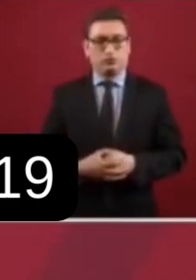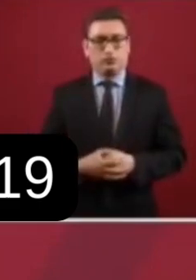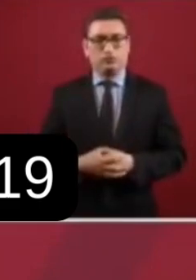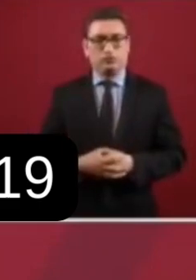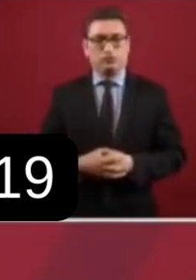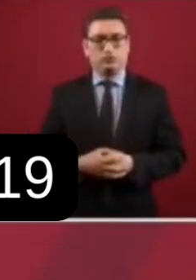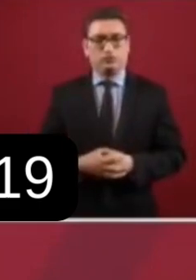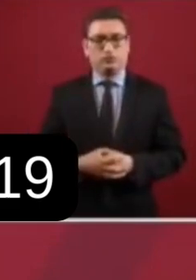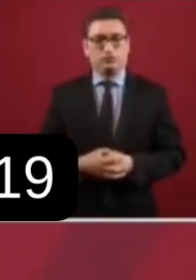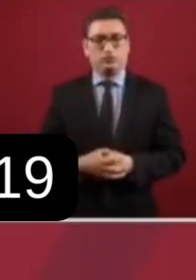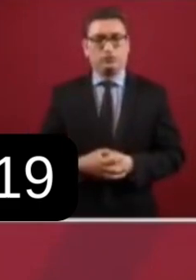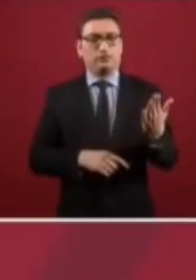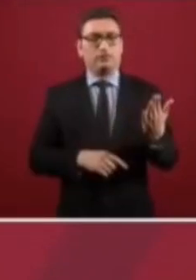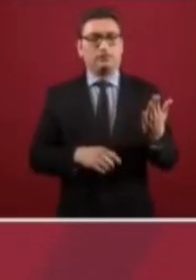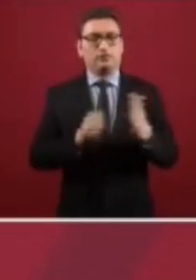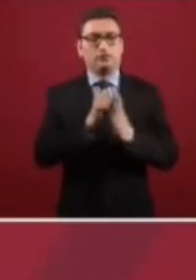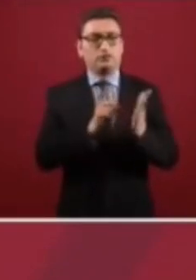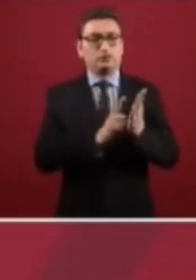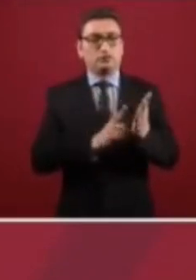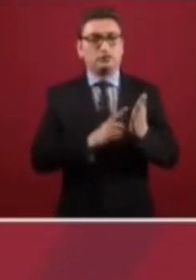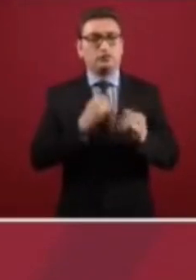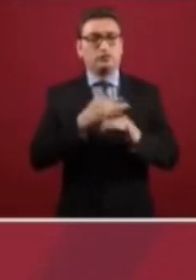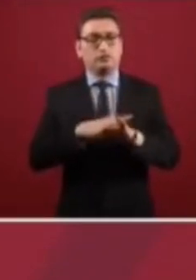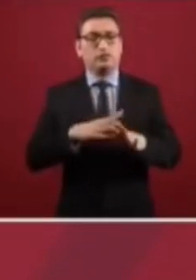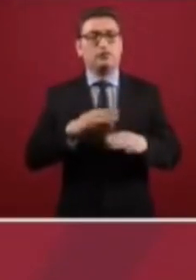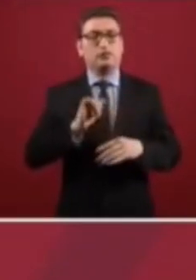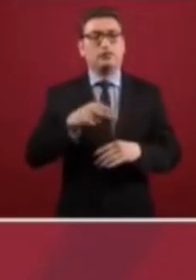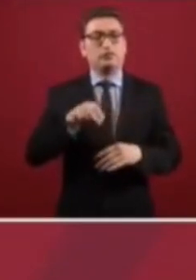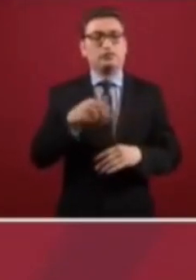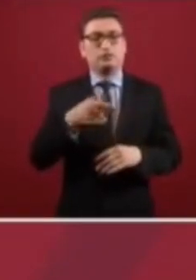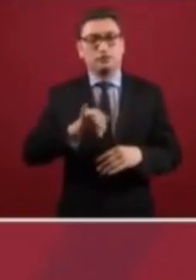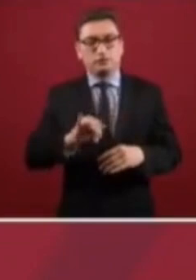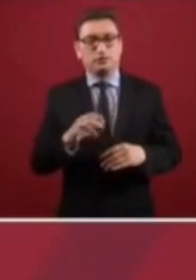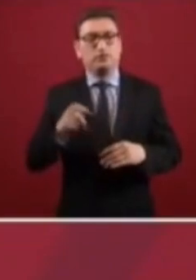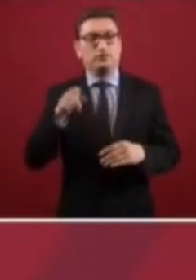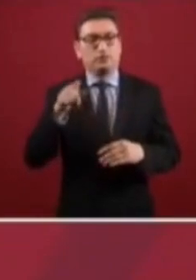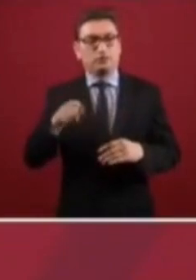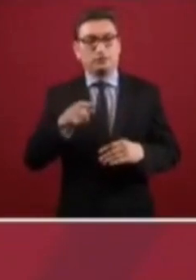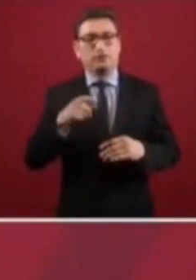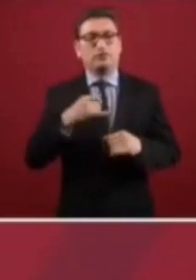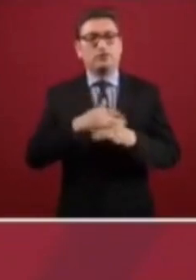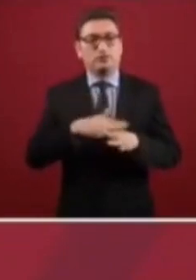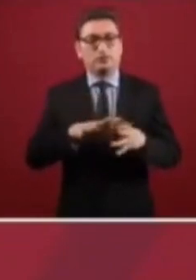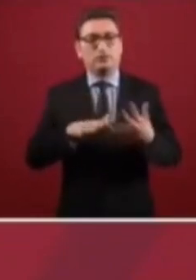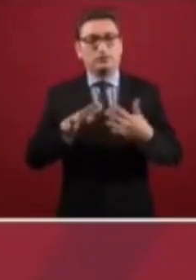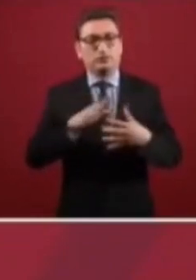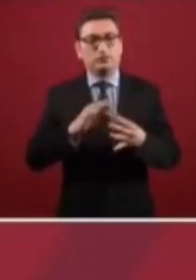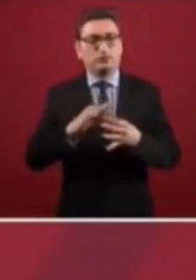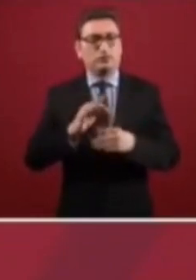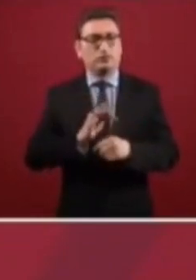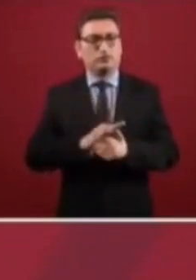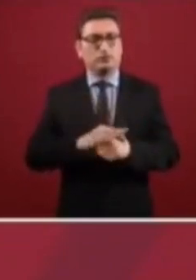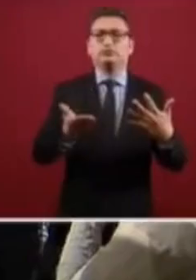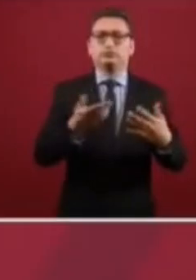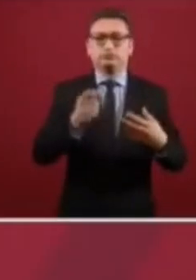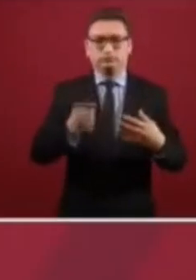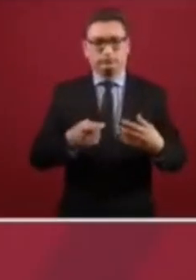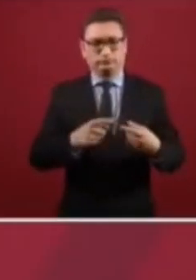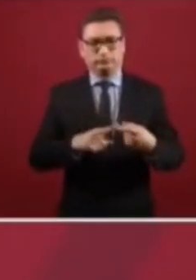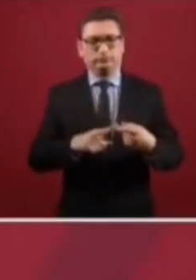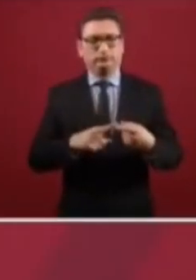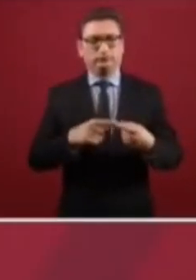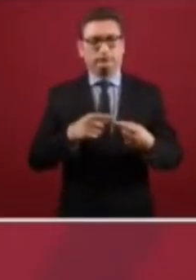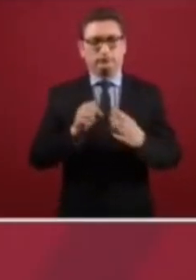dar informes a la ciudadanía. Instituto Nacional de Transparencia, Acceso a la Información y Protección de Datos Personales.